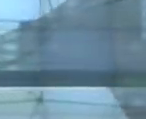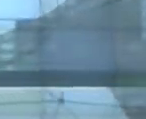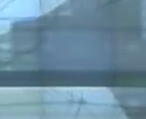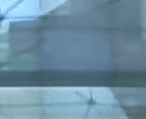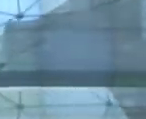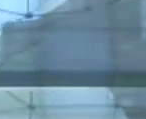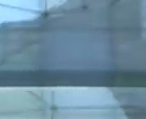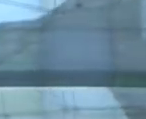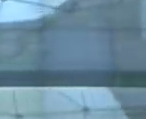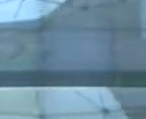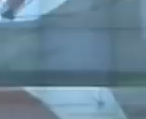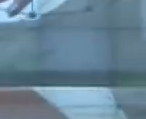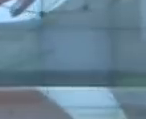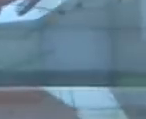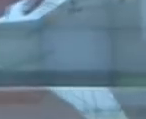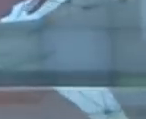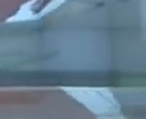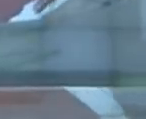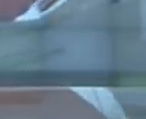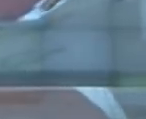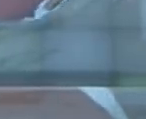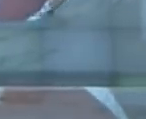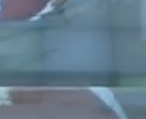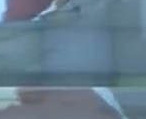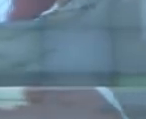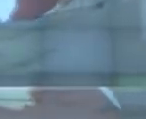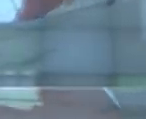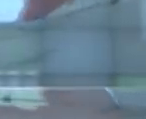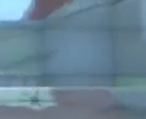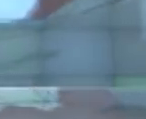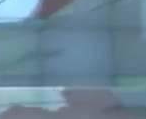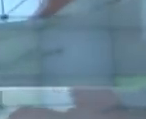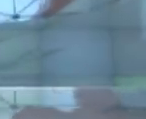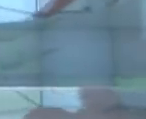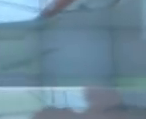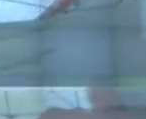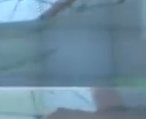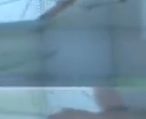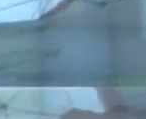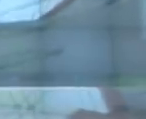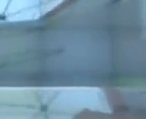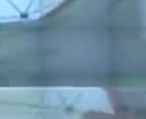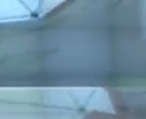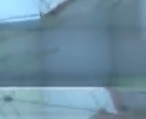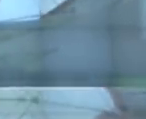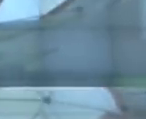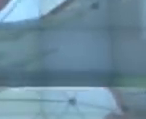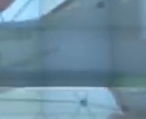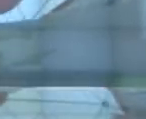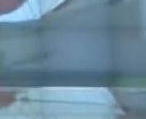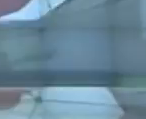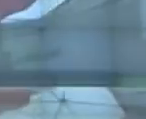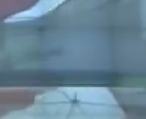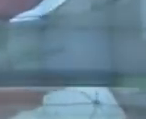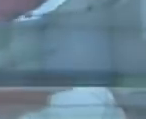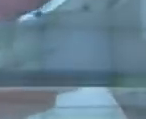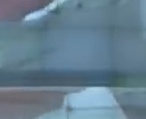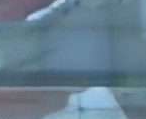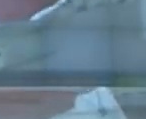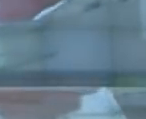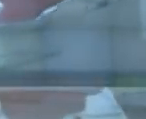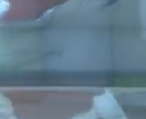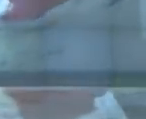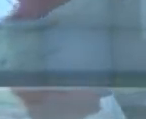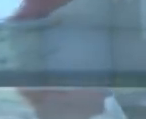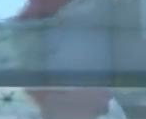el cerco epidemiológico levantado por Venezuela. Se están graduando exactamente 5.500 hombres y mujeres comprometidos con nuestra